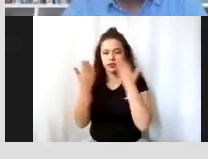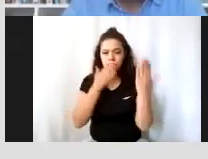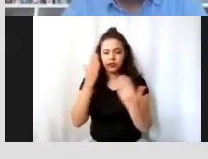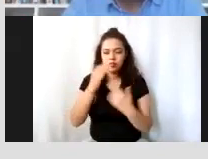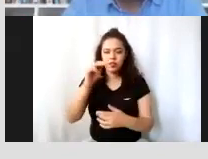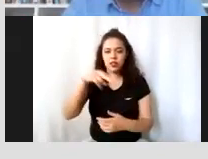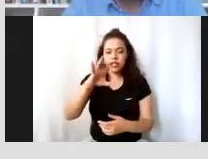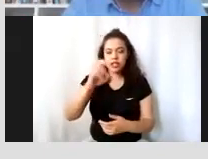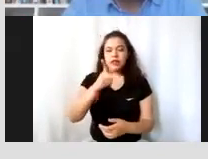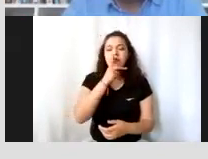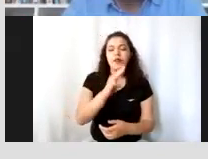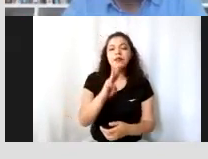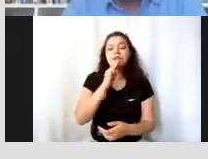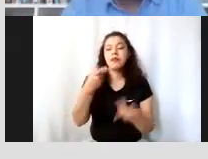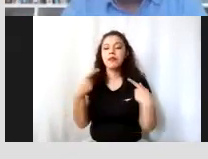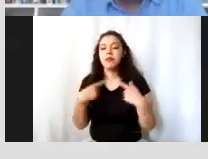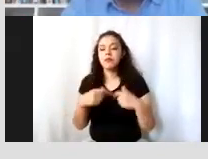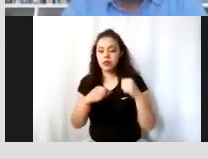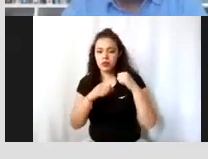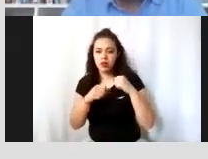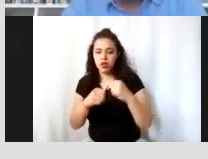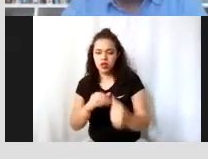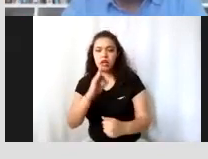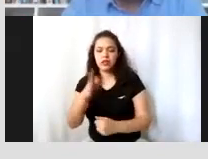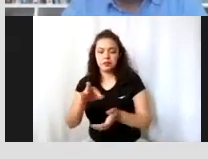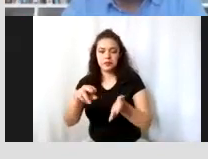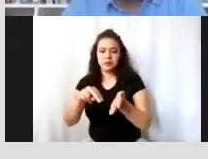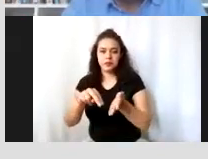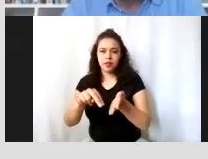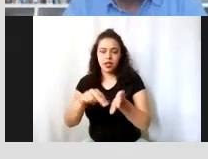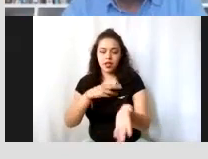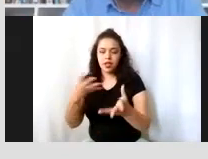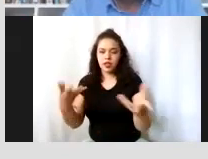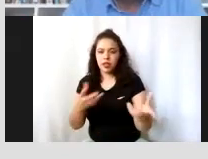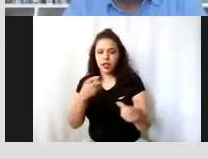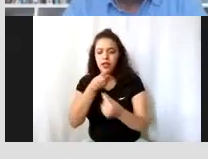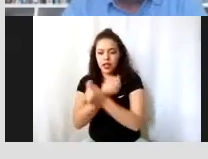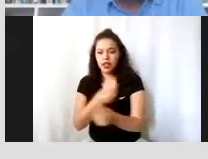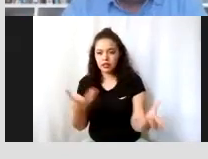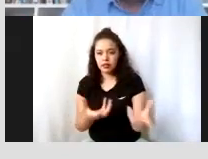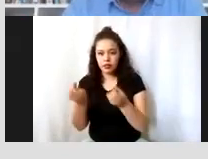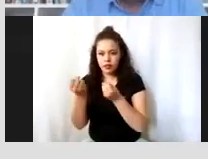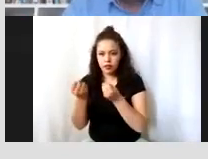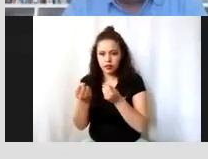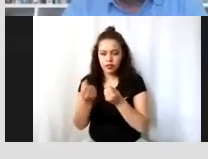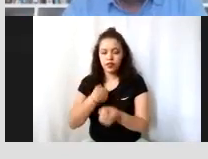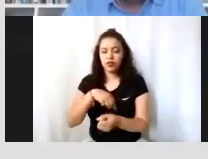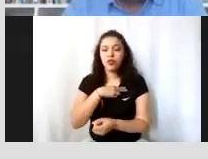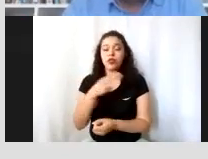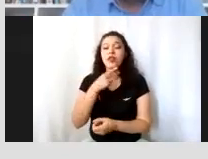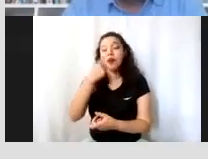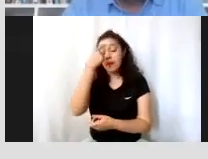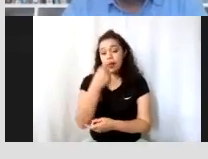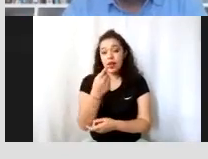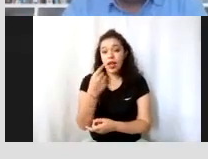papá, mamá y persona autorizada para recoger al pequeño. Y lo usamos para cerciorarnos de